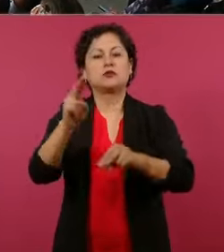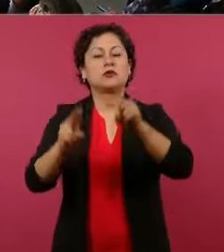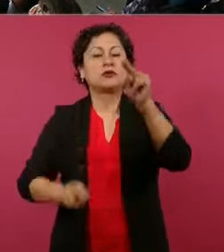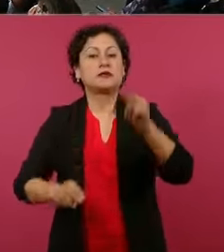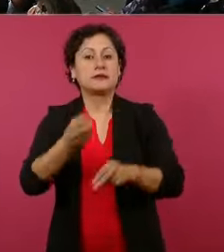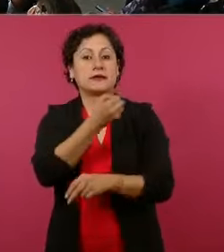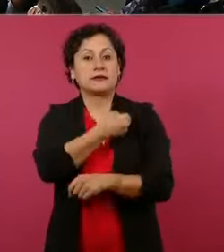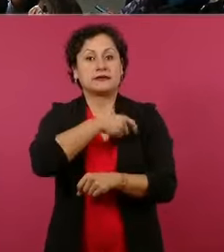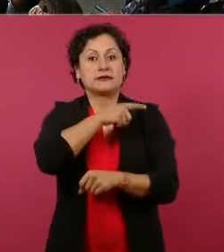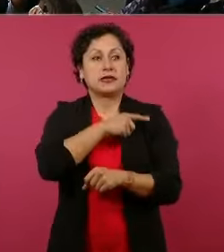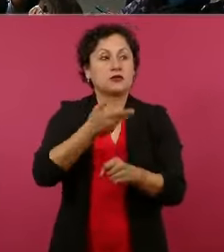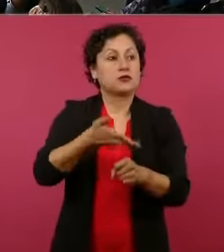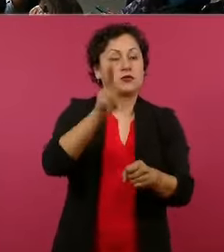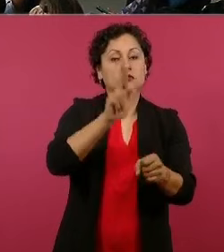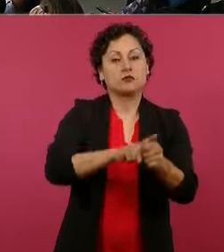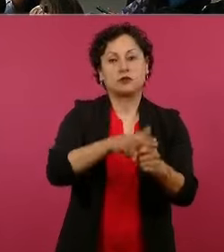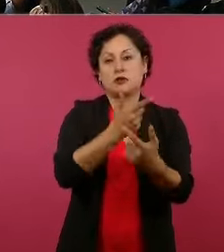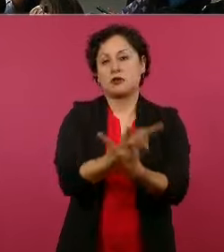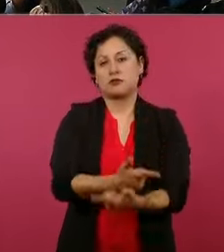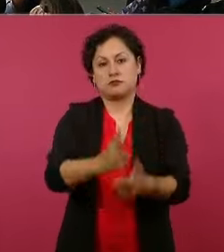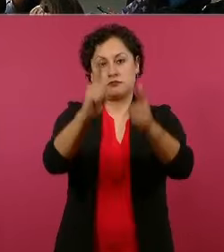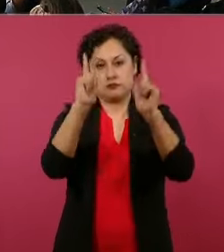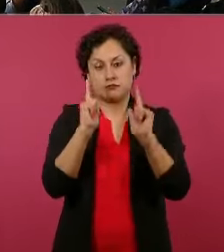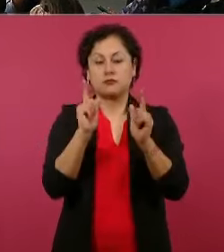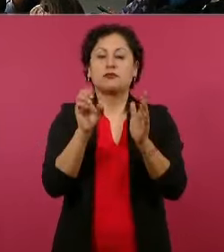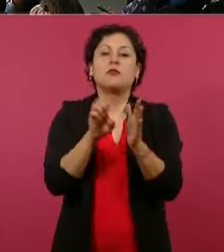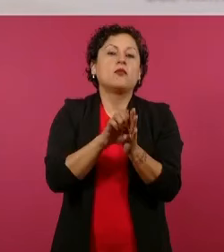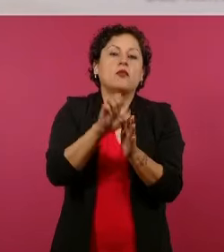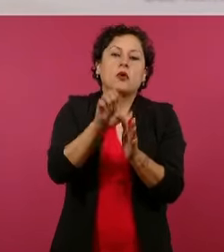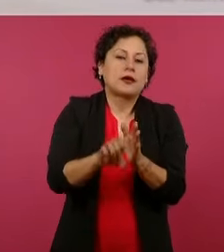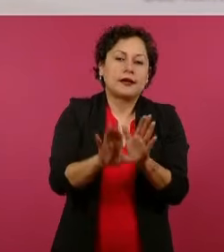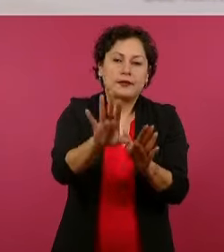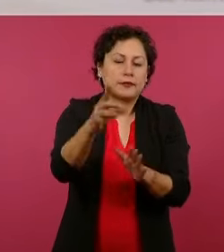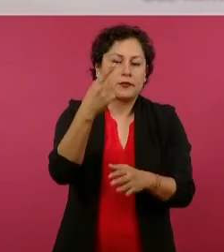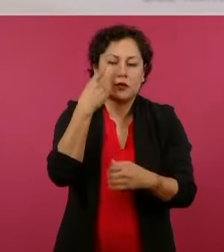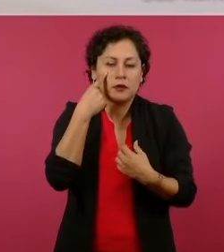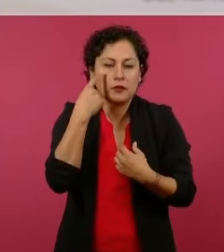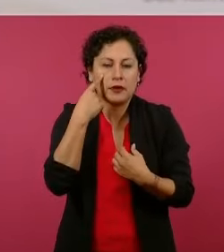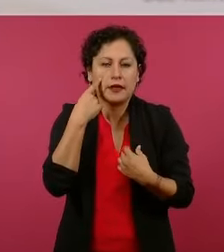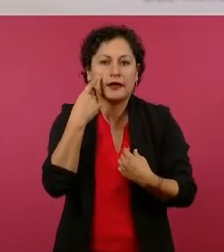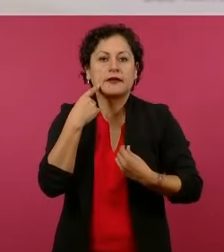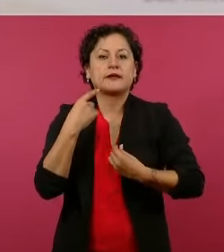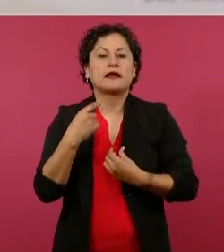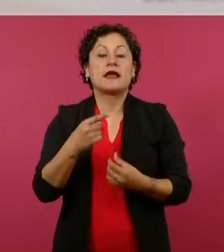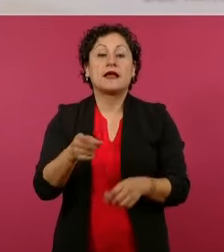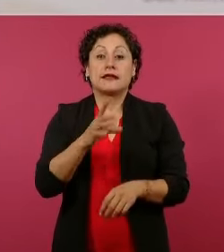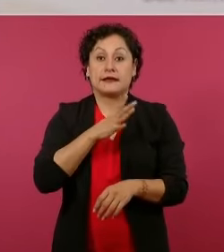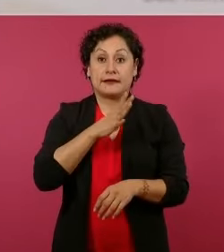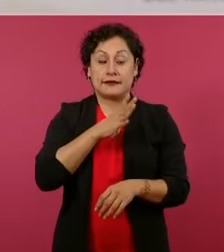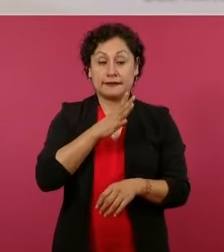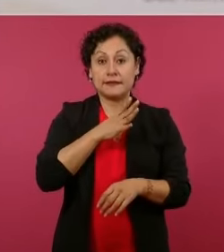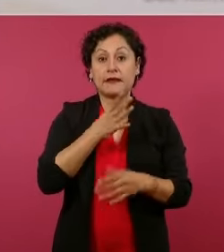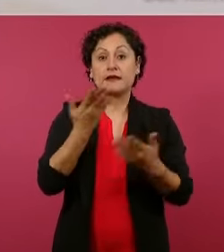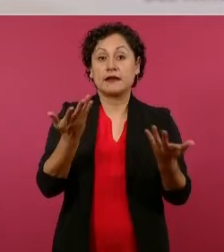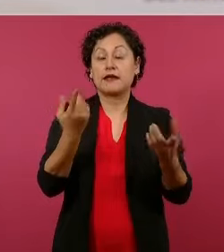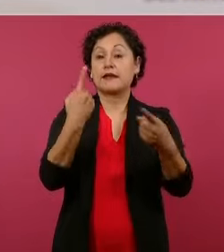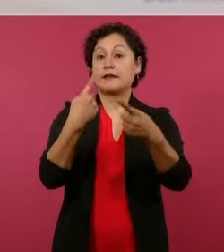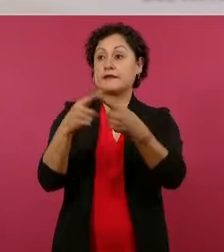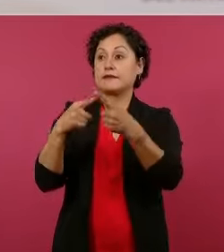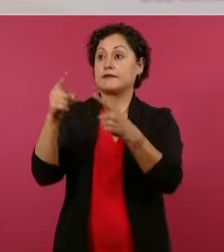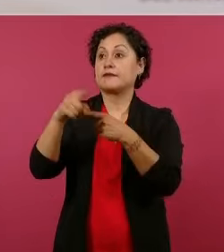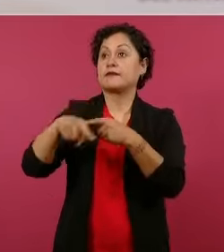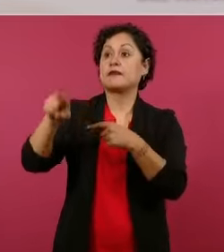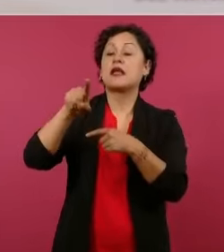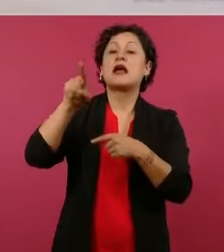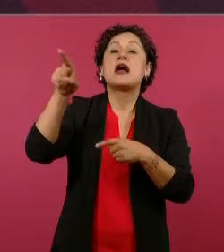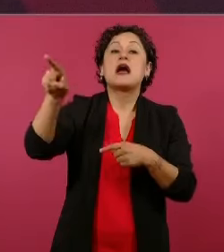Eh puede ser que haya hemodiálisis en una clínica del Iste y no